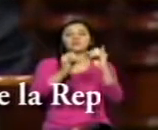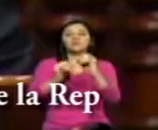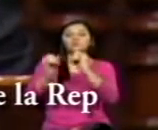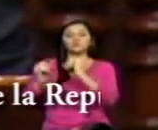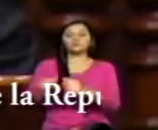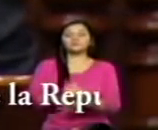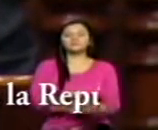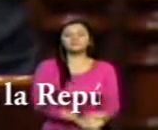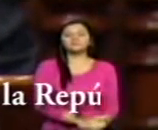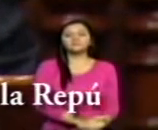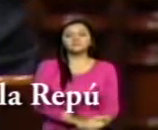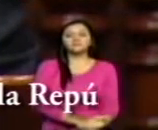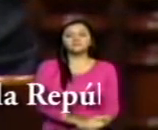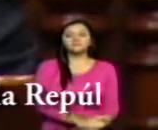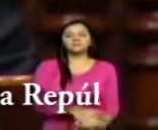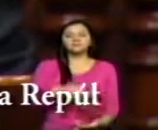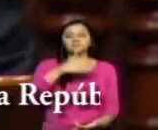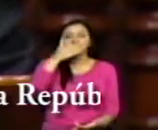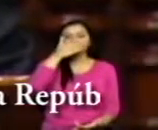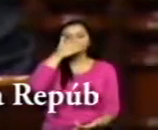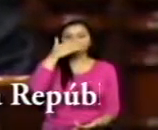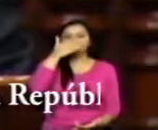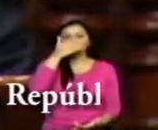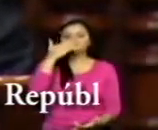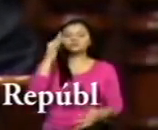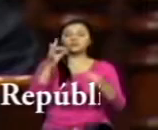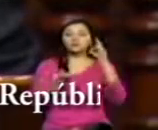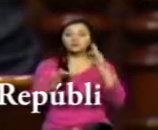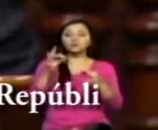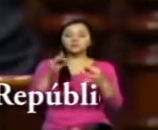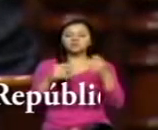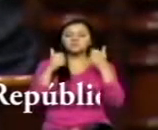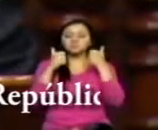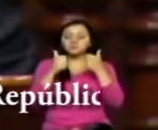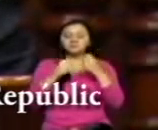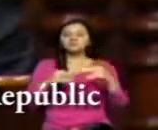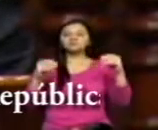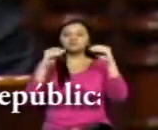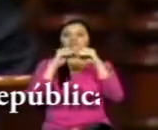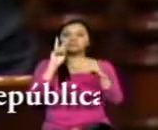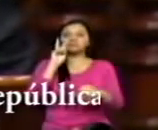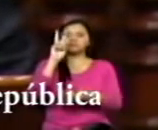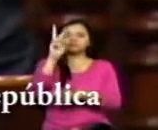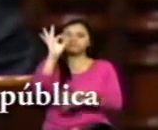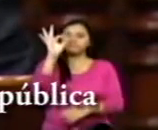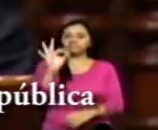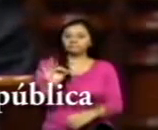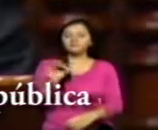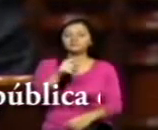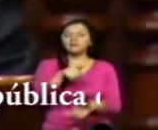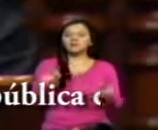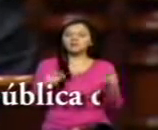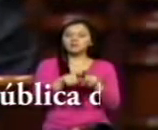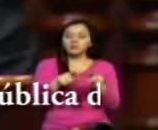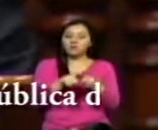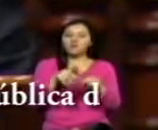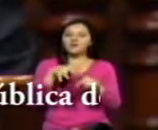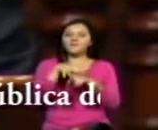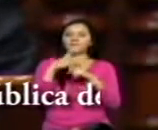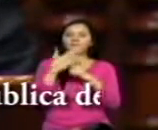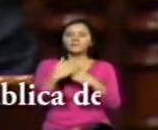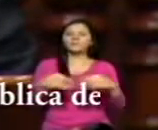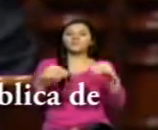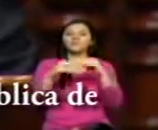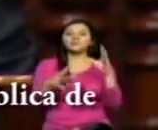colectiva. Una justicia oportuna y predecible, así como las condiciones